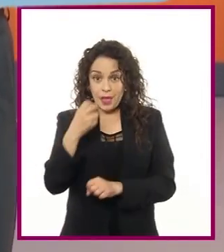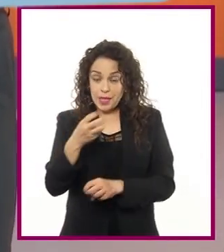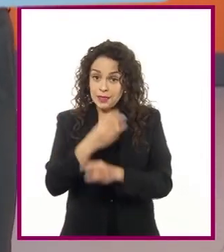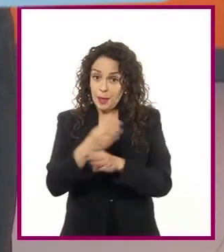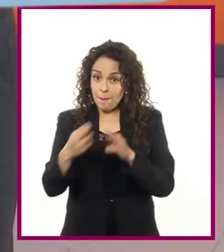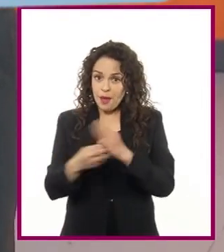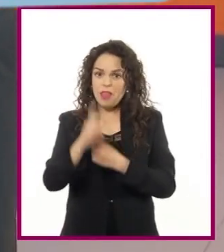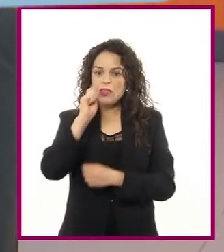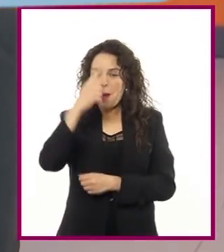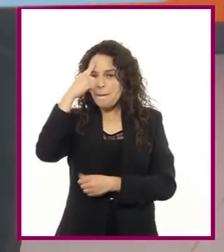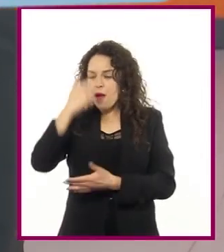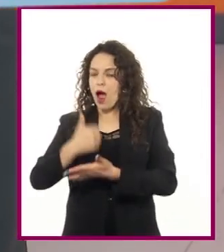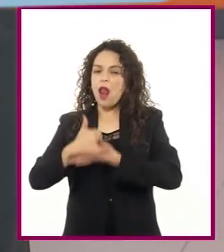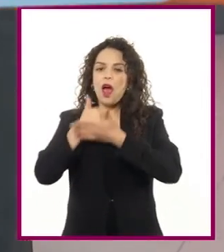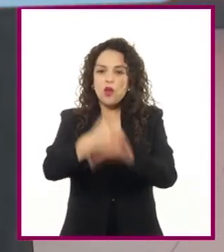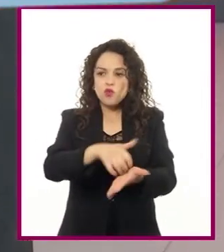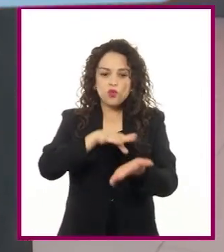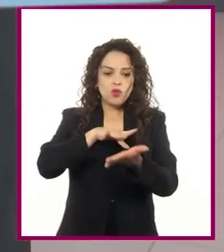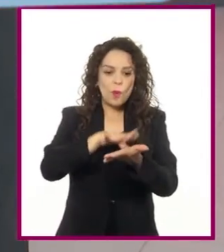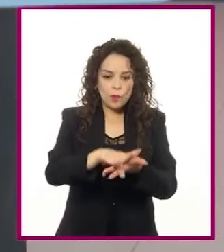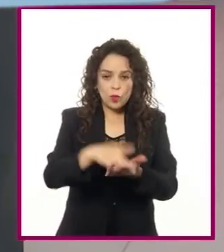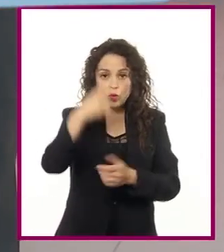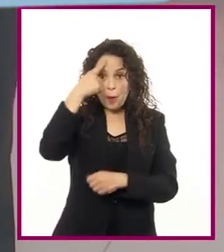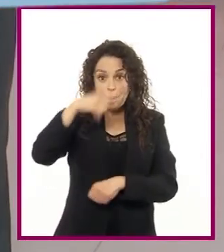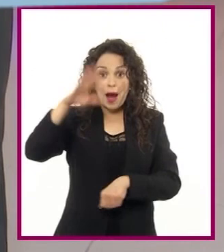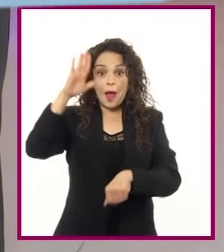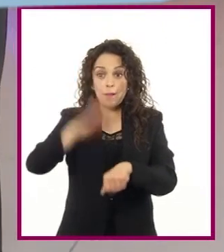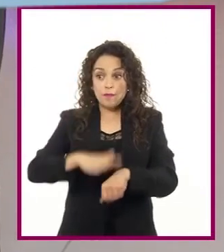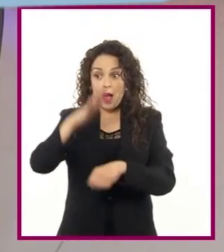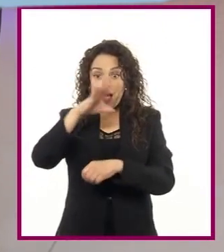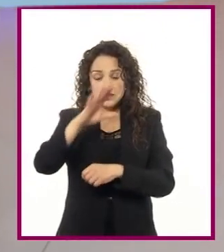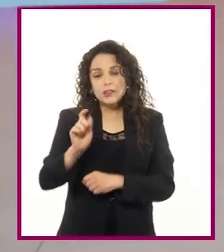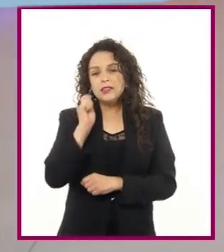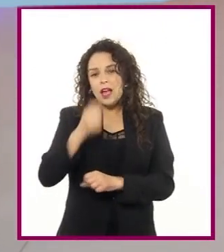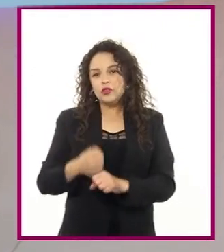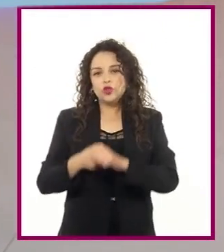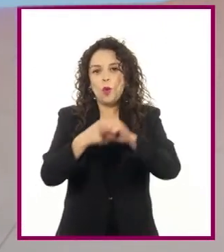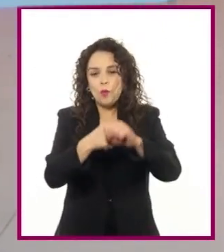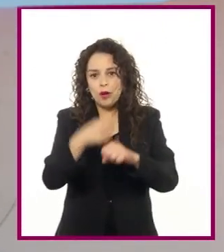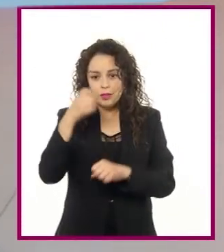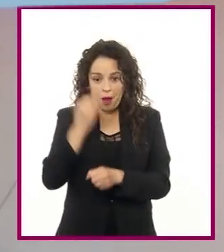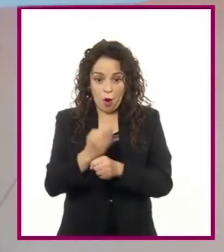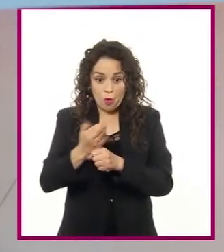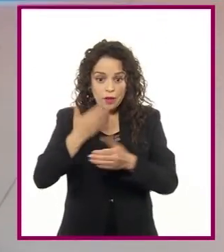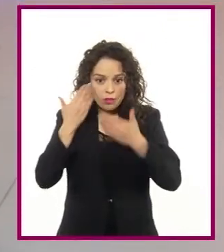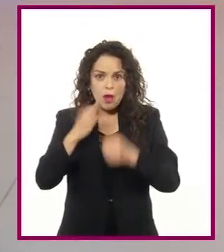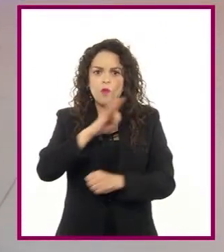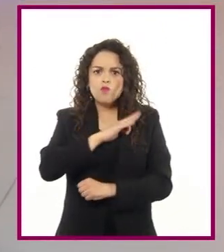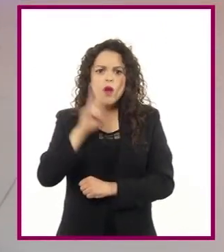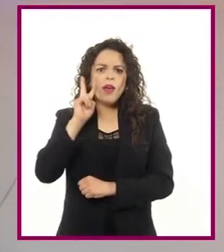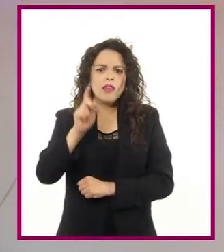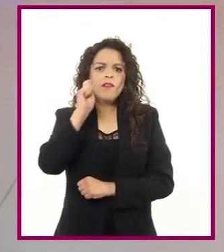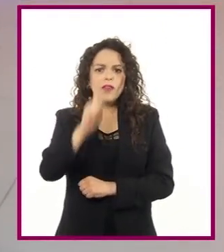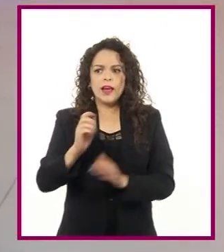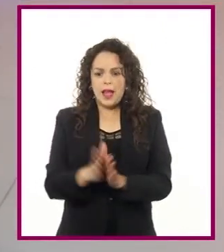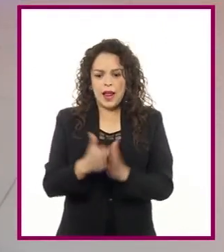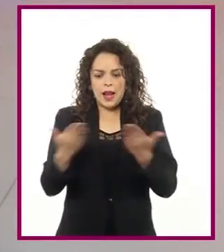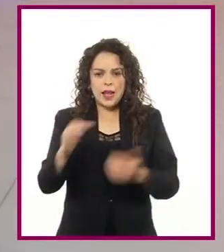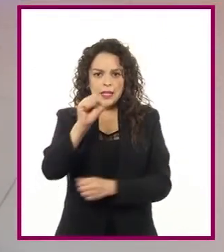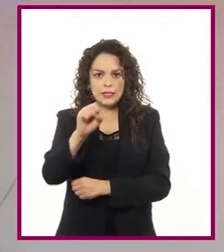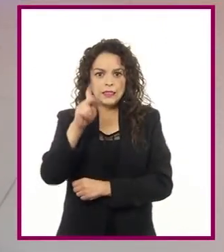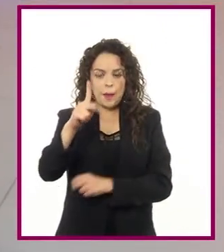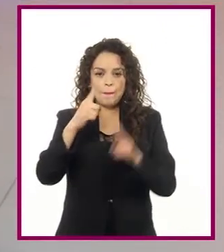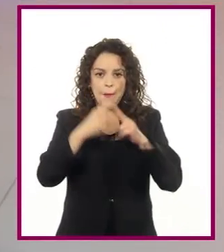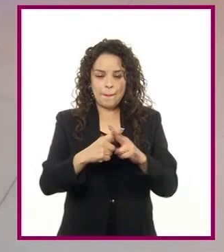apoyo y para complementar lo estudiado pueden consultar otras fuentes como su libro de texto de